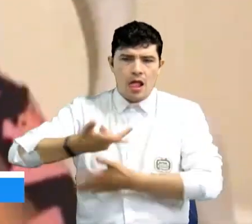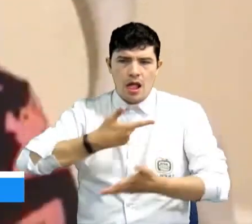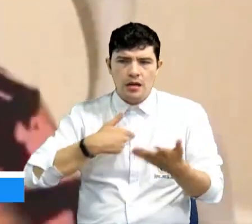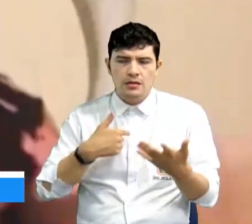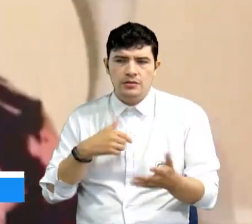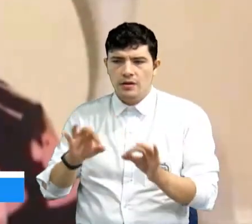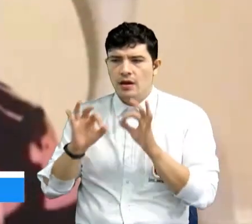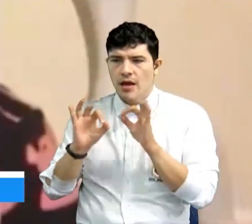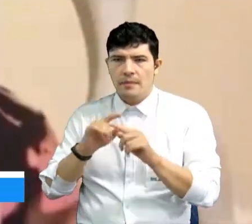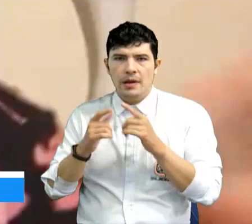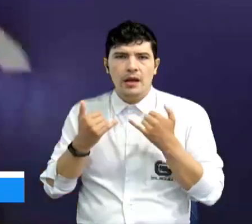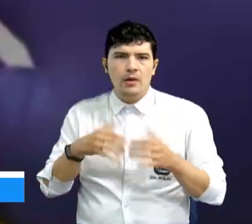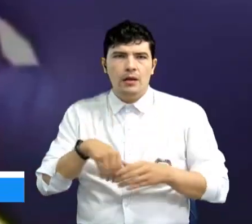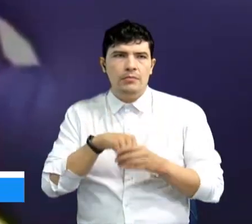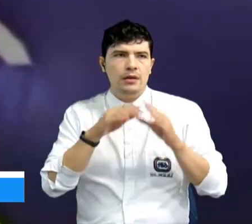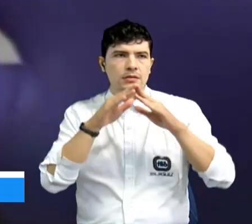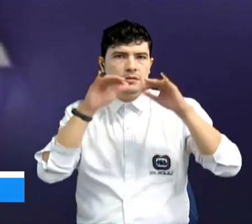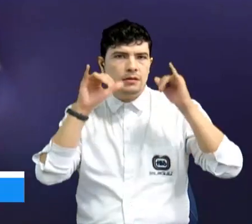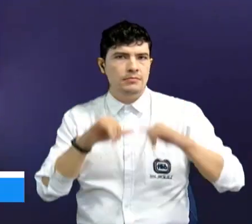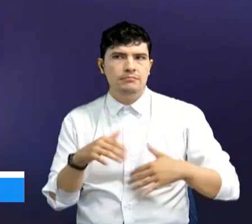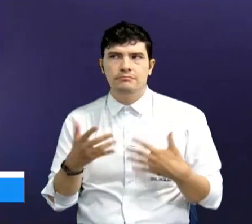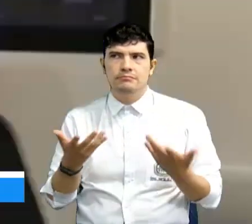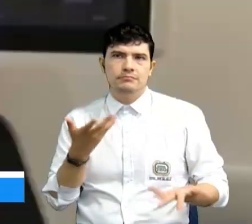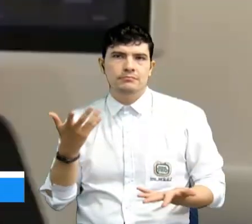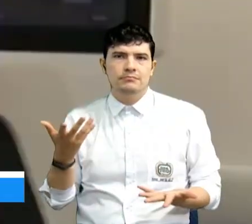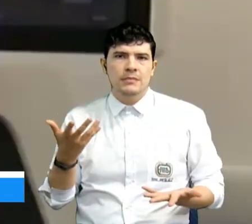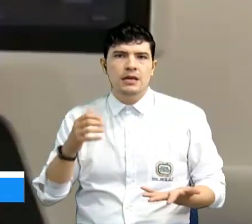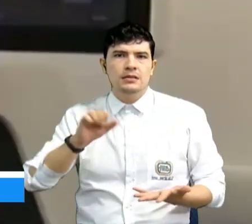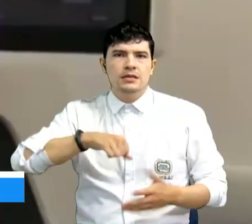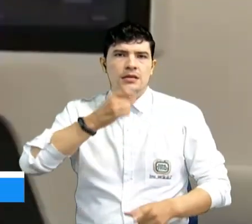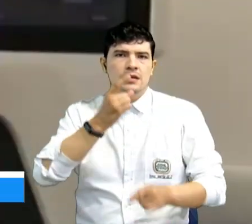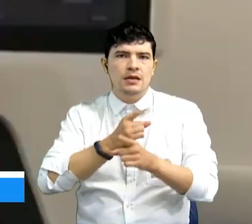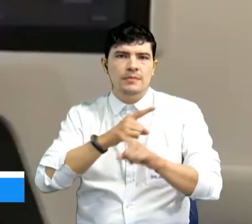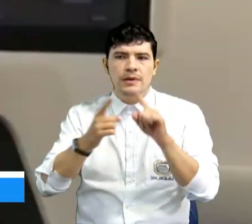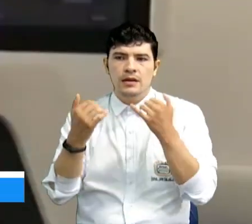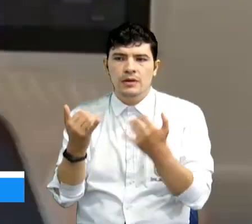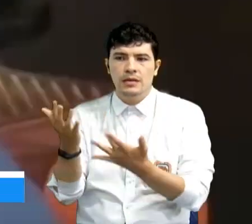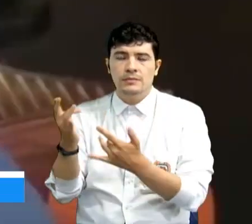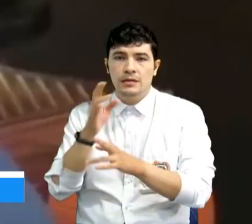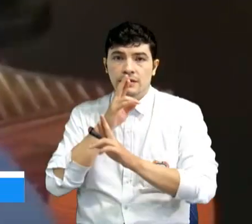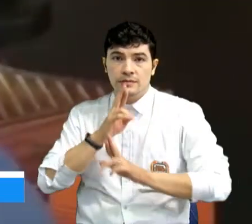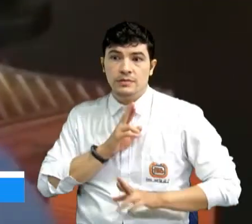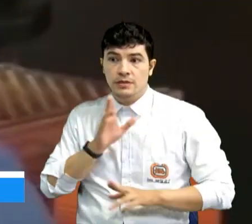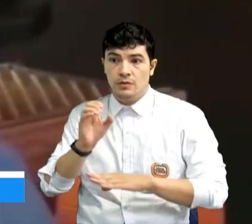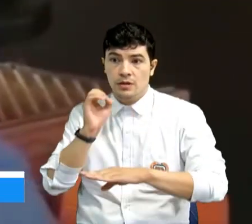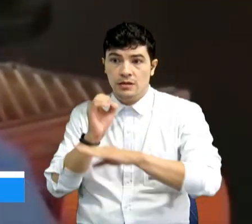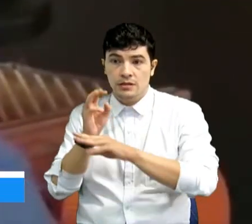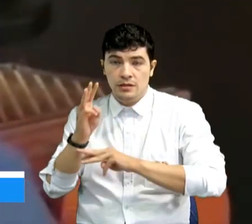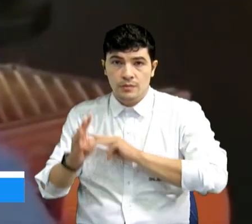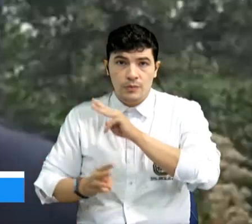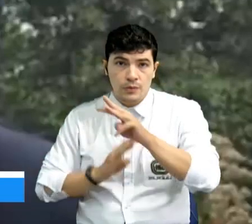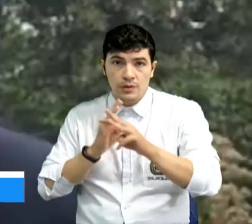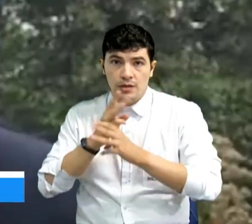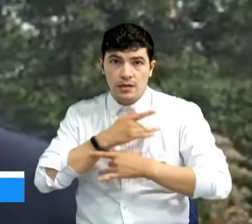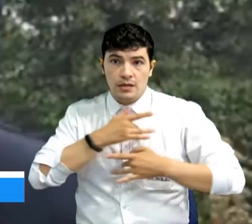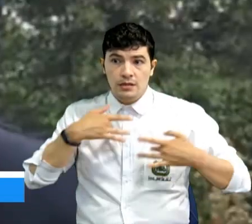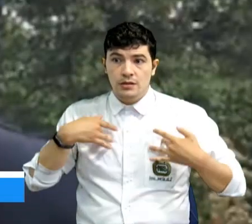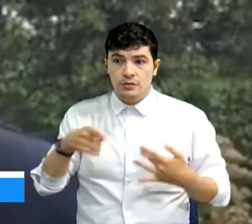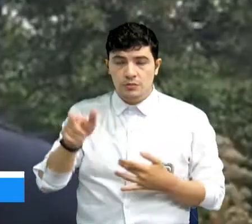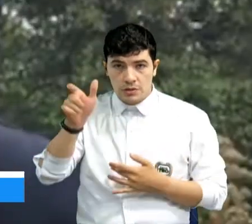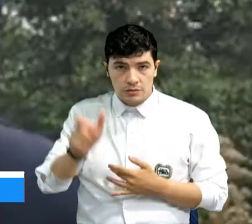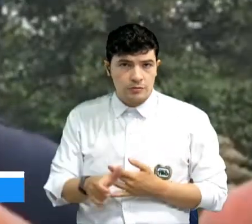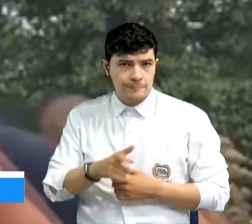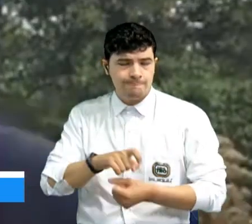discoteca y ahora él está enterrado en casa mientras esperan el aval de la organización mundial de la salud este valiente enfermero invitó a los